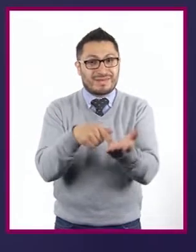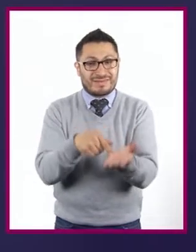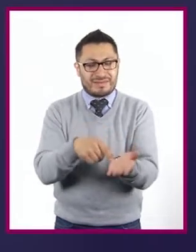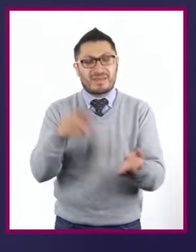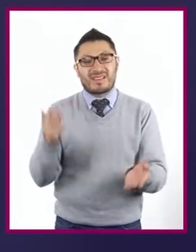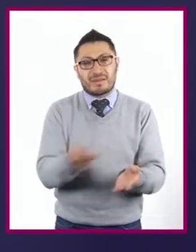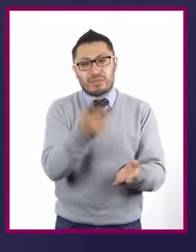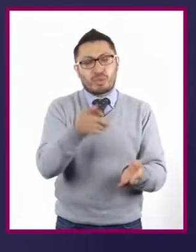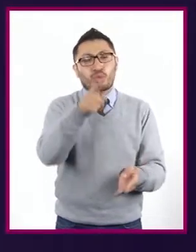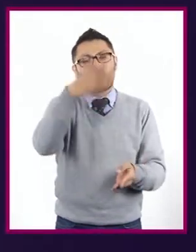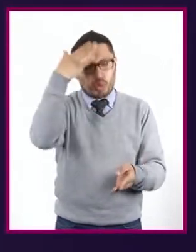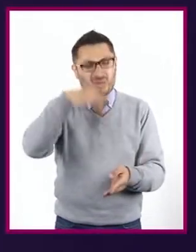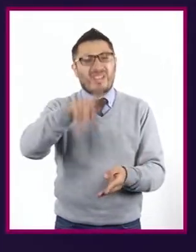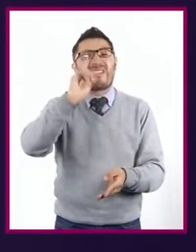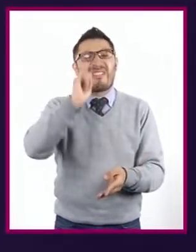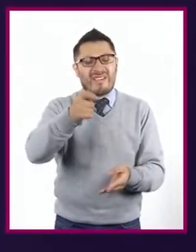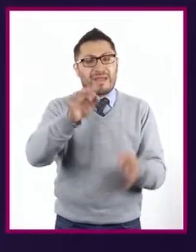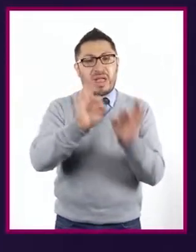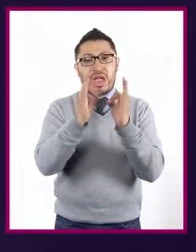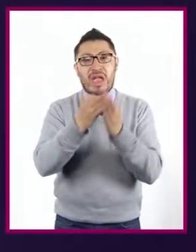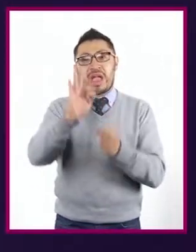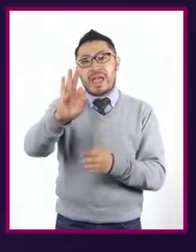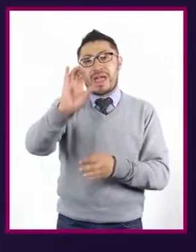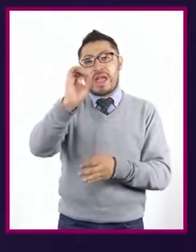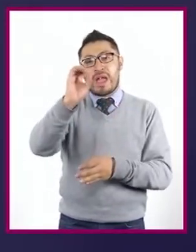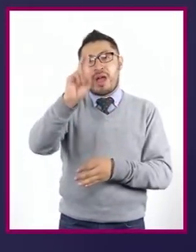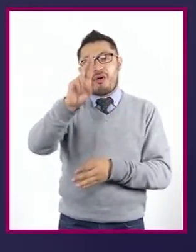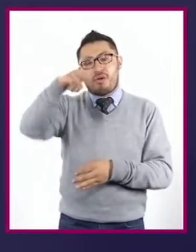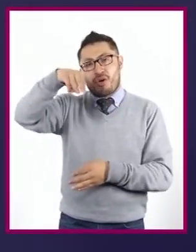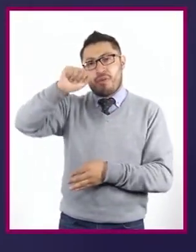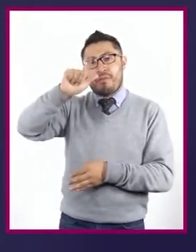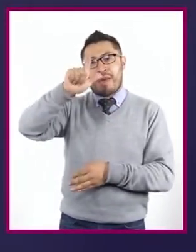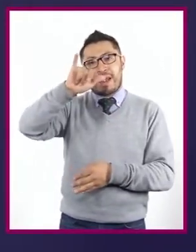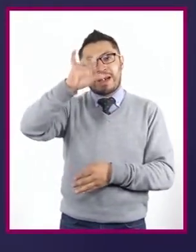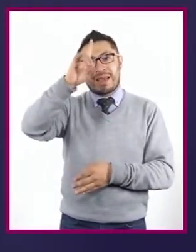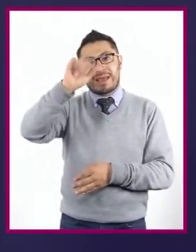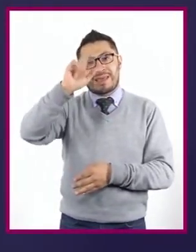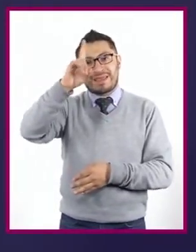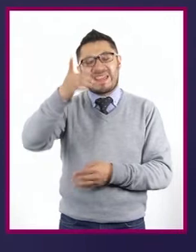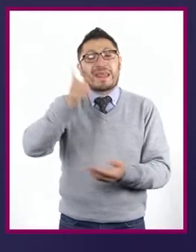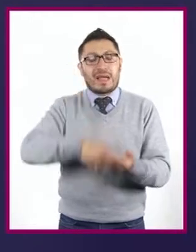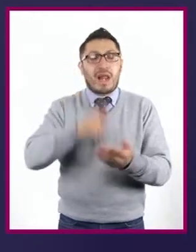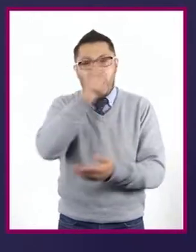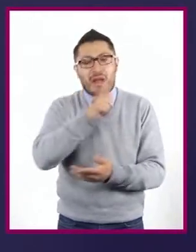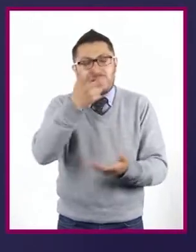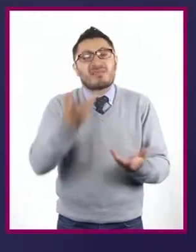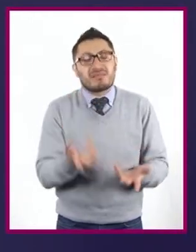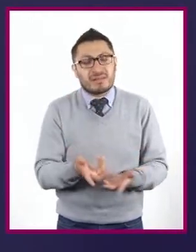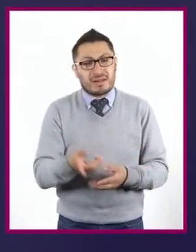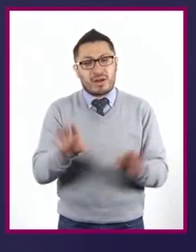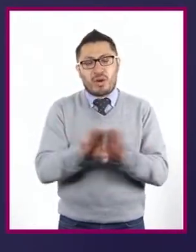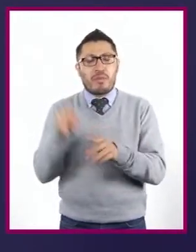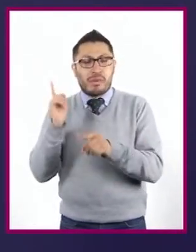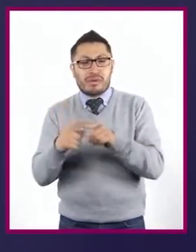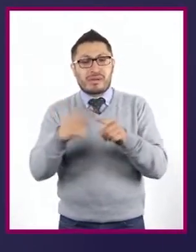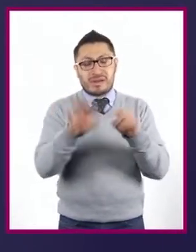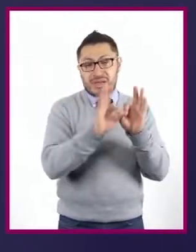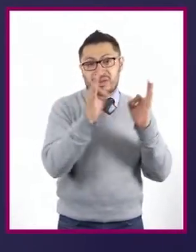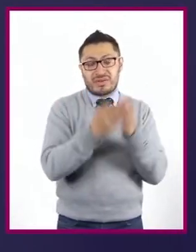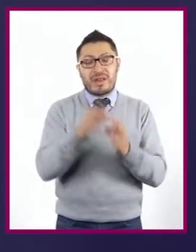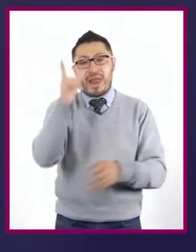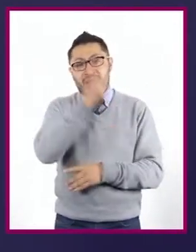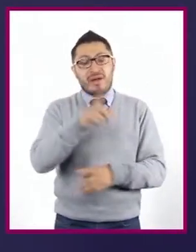a qué nos referimos con la formalidad en el lenguaje? Me suena a que son variaciones del lenguaje dependiendo a quién